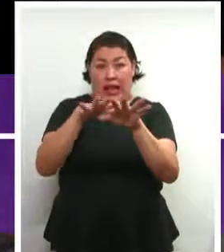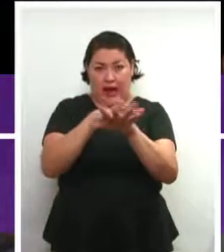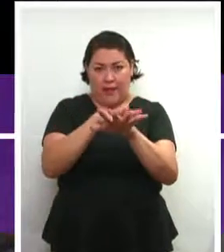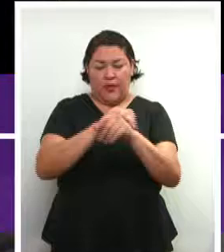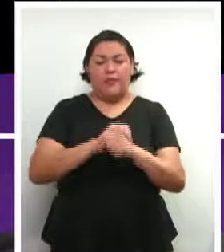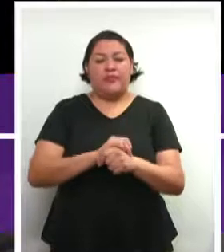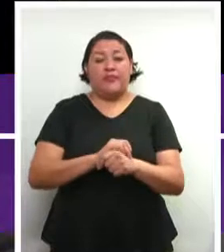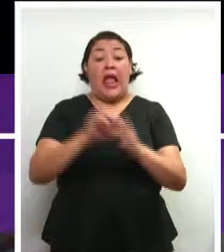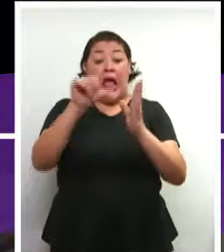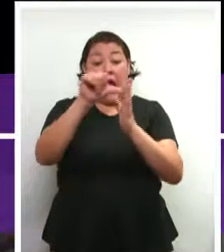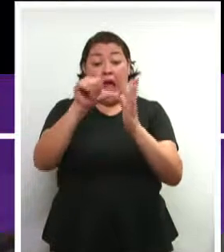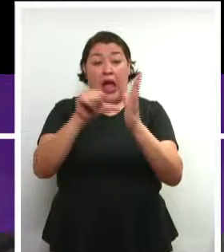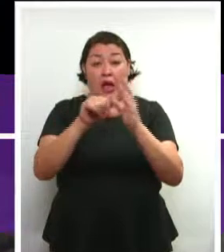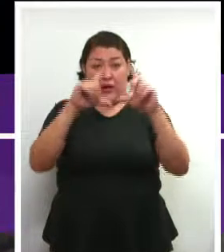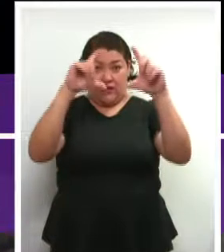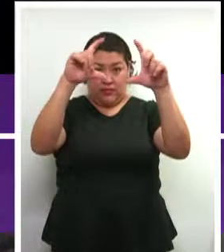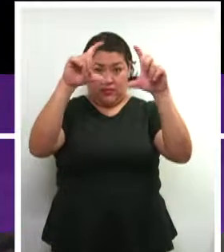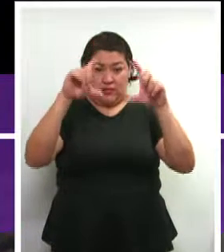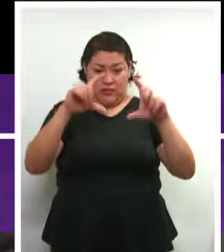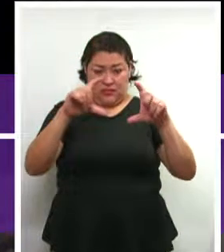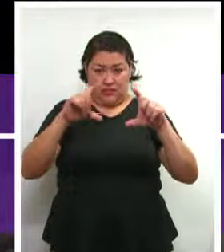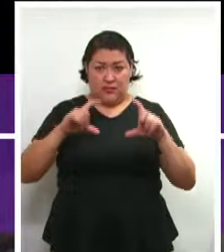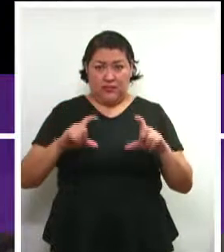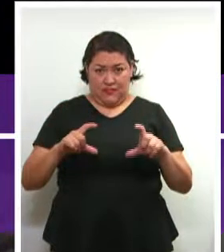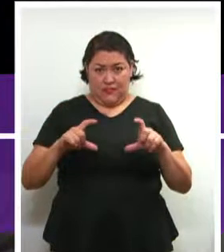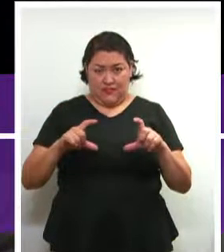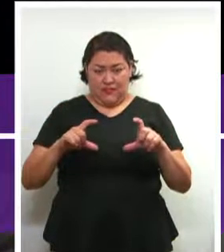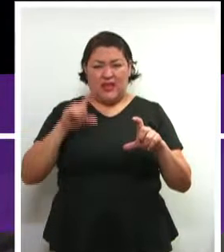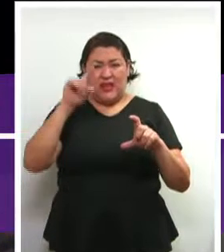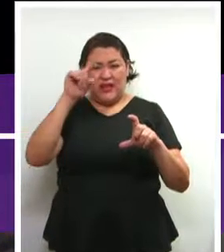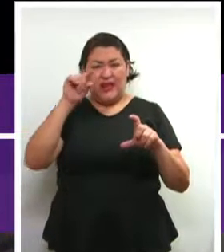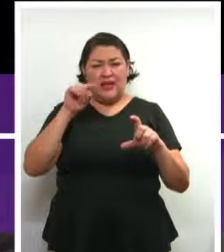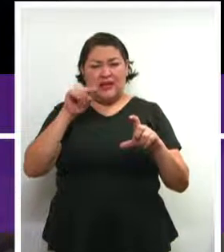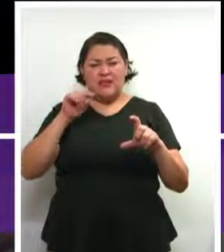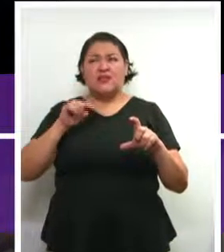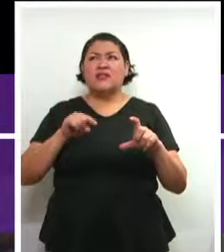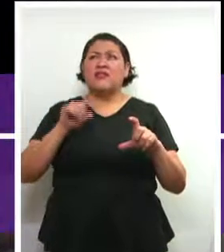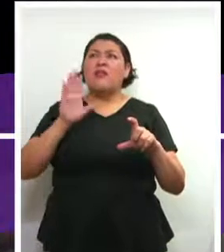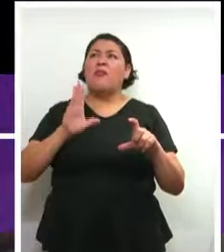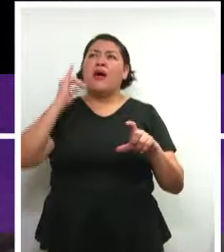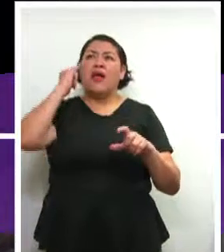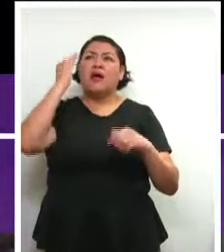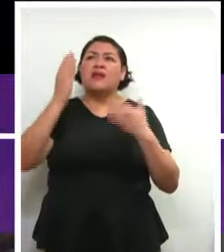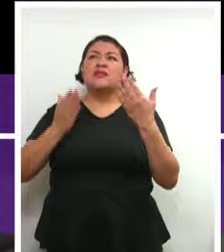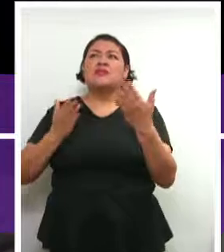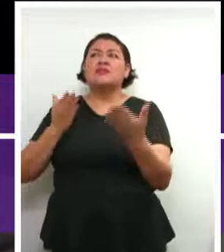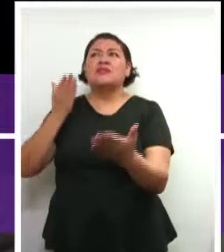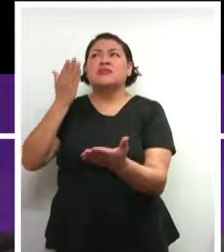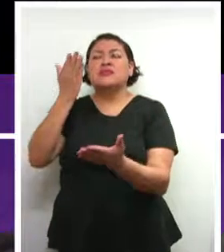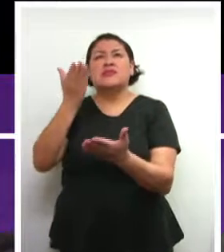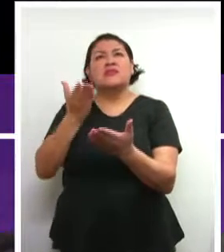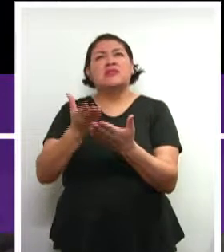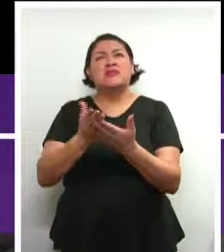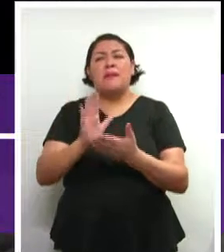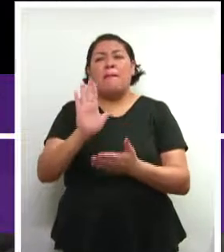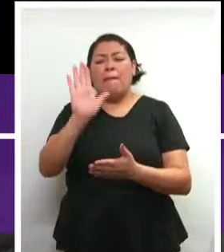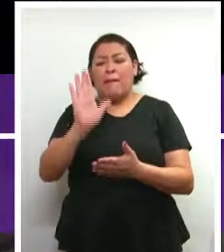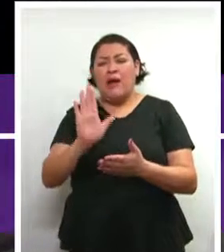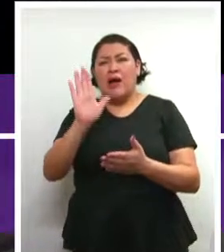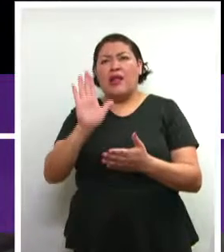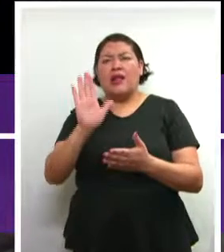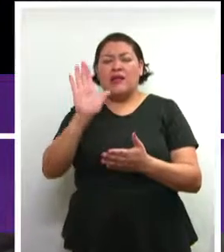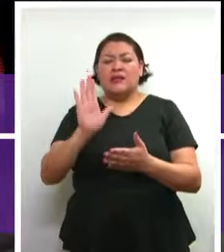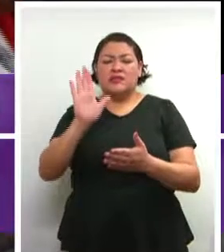Algunos de los artículos que tienen que ver con el proyecto han sido planteados en la iniciativa de cuenta para el efecto de